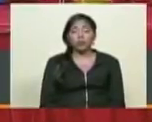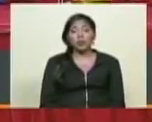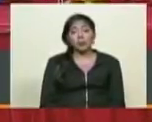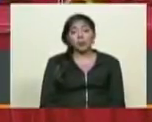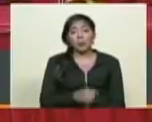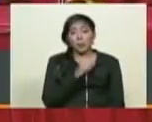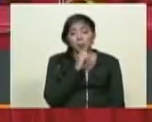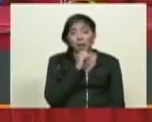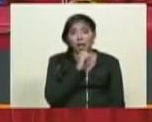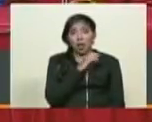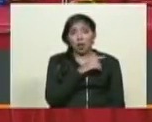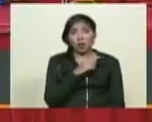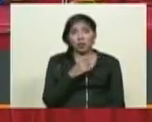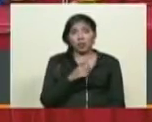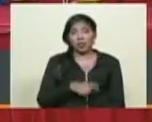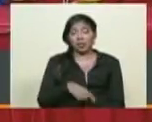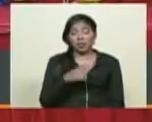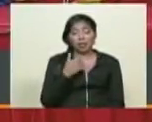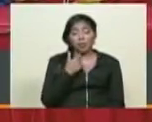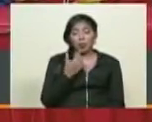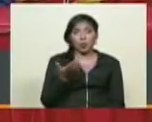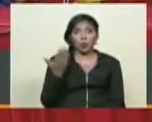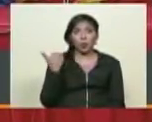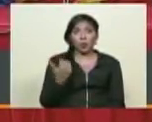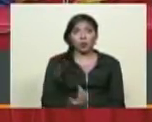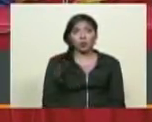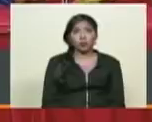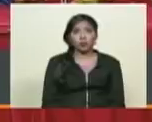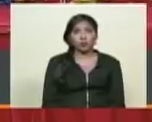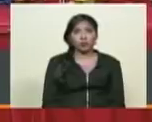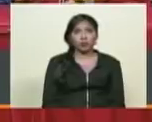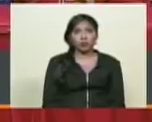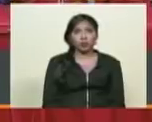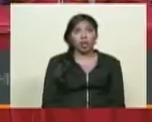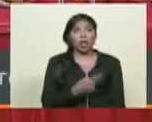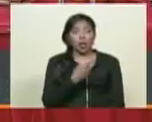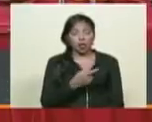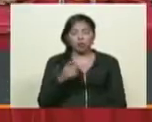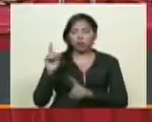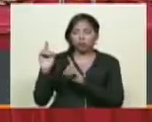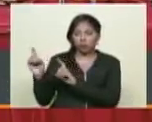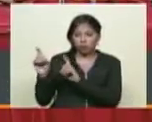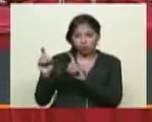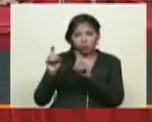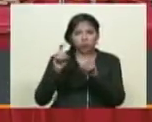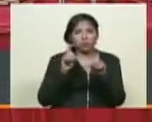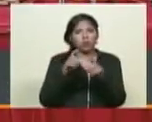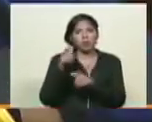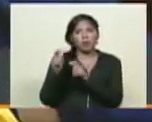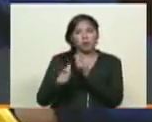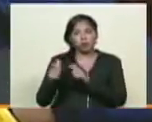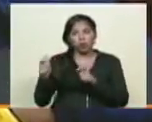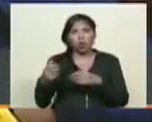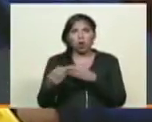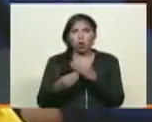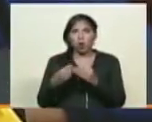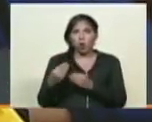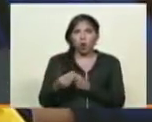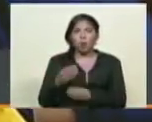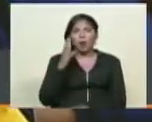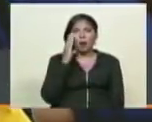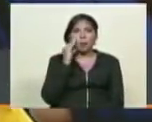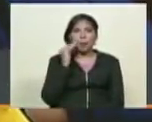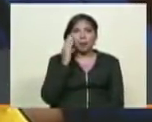que más sabe movilización aquí, Darío no, Darío está formando gente para que en un futuro asuma la responsabilidad. Eso se debe hacer una revolución. ¿Sabe quién no hace